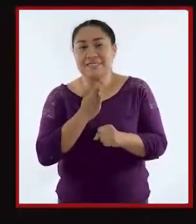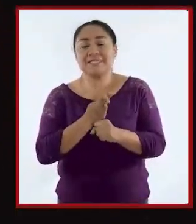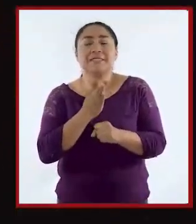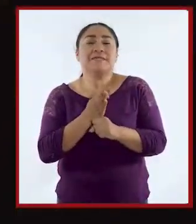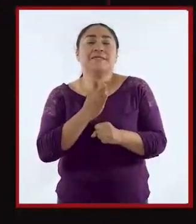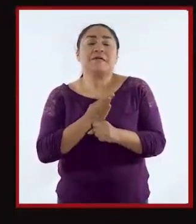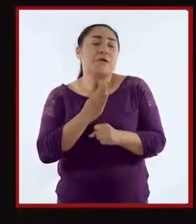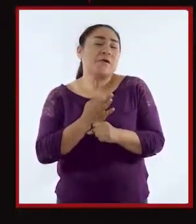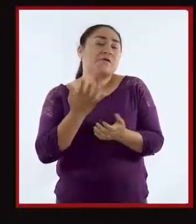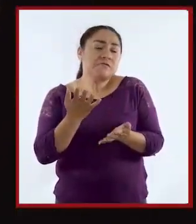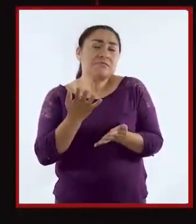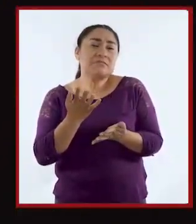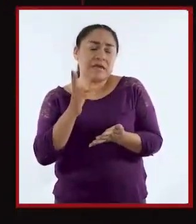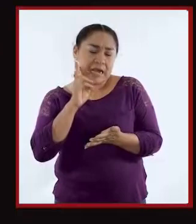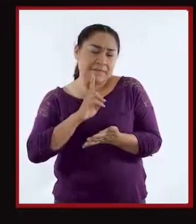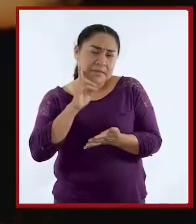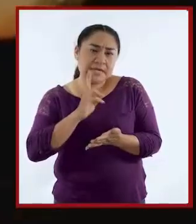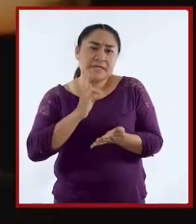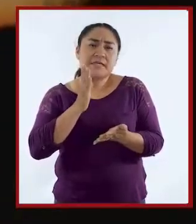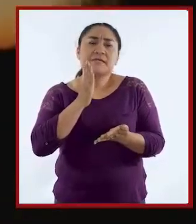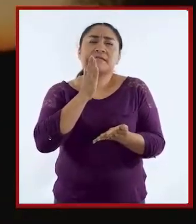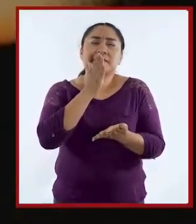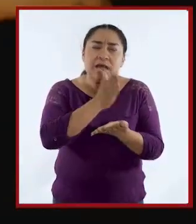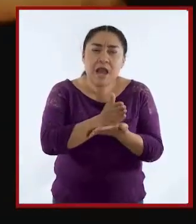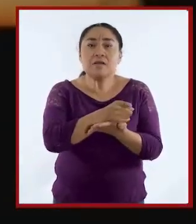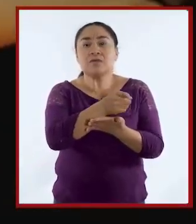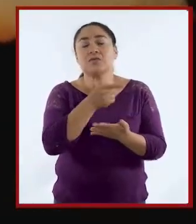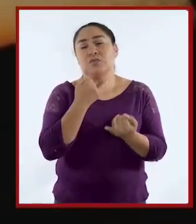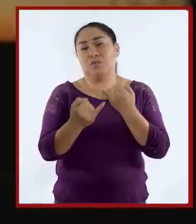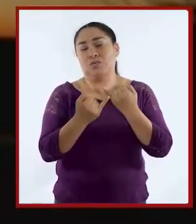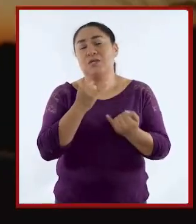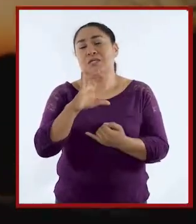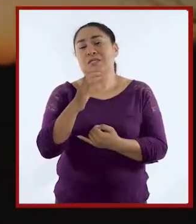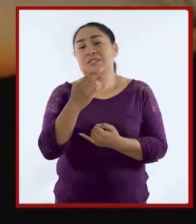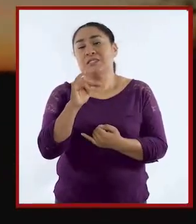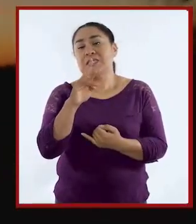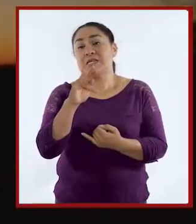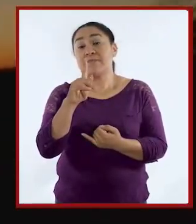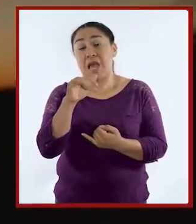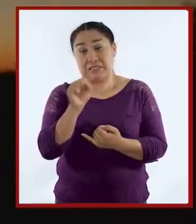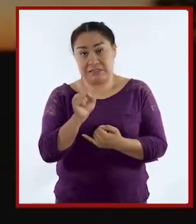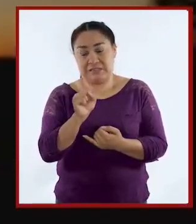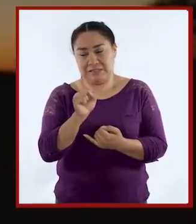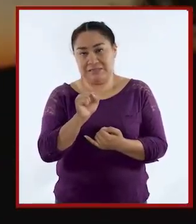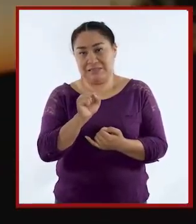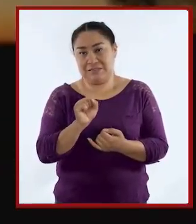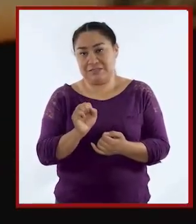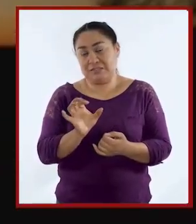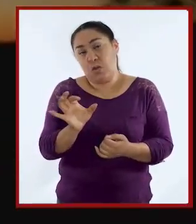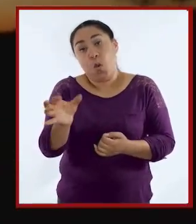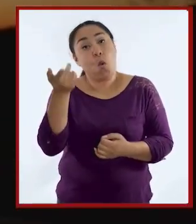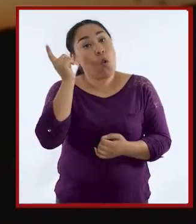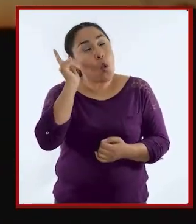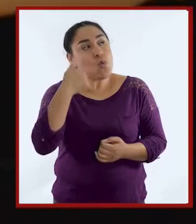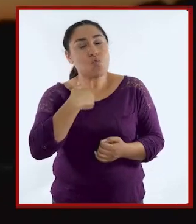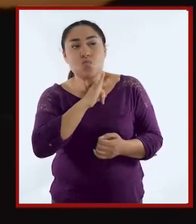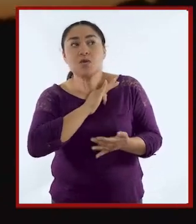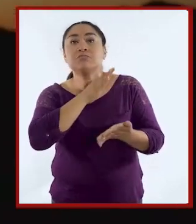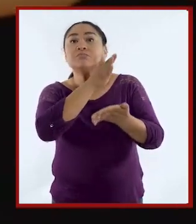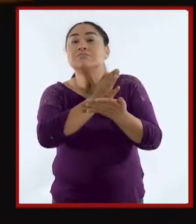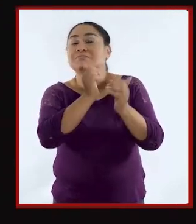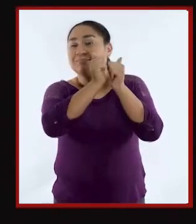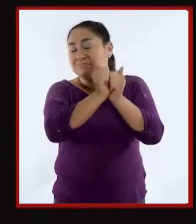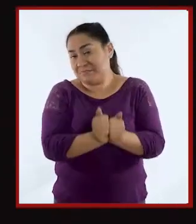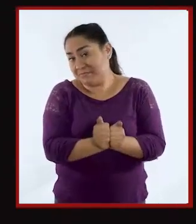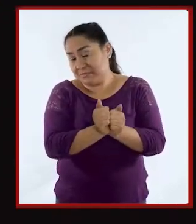Bueno, ahorita que tengamos la suerte o que tenga la suerte de llegar a Chinipas, esperamos pues conseguir hospedaje,